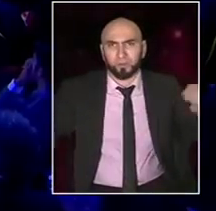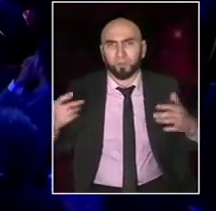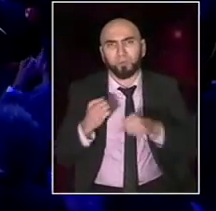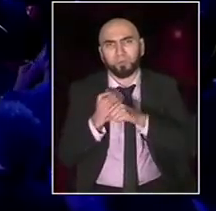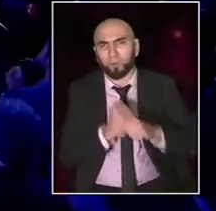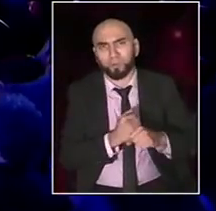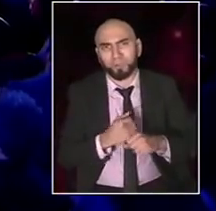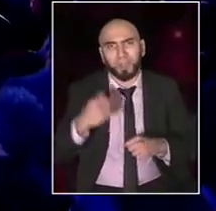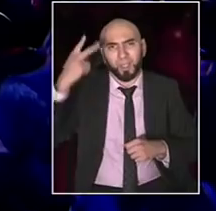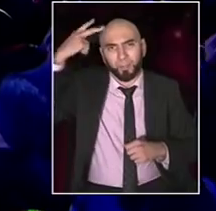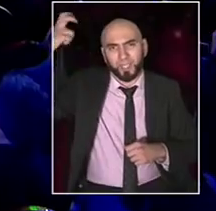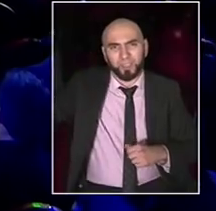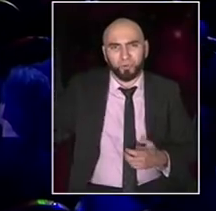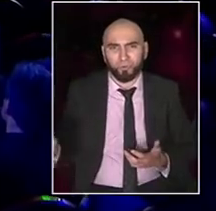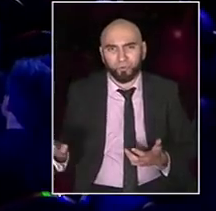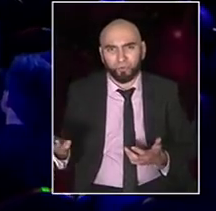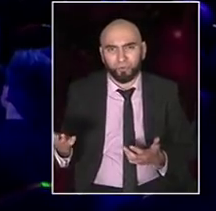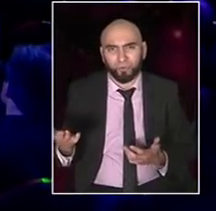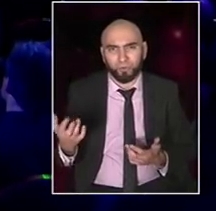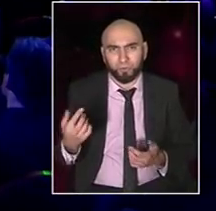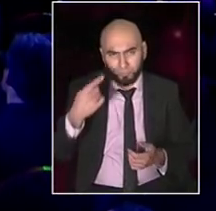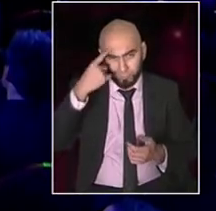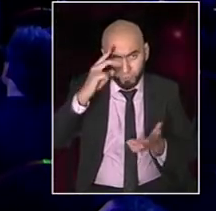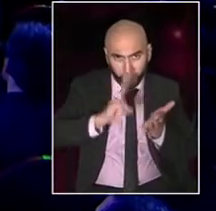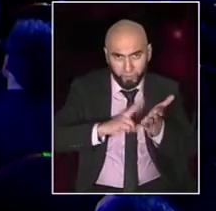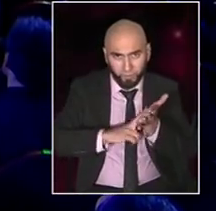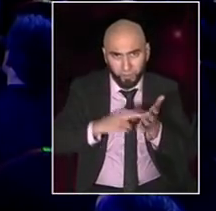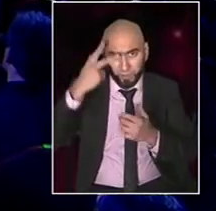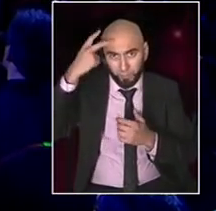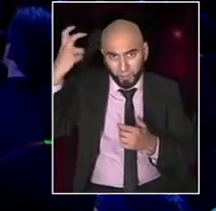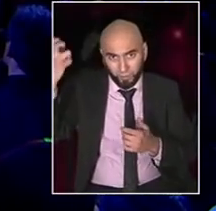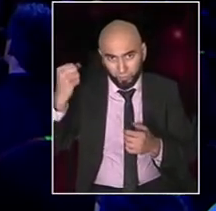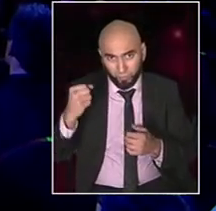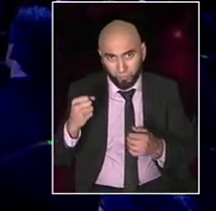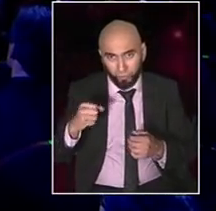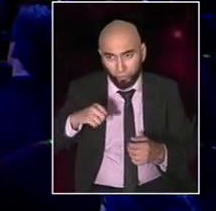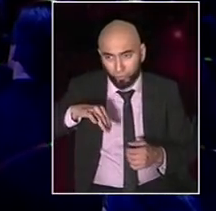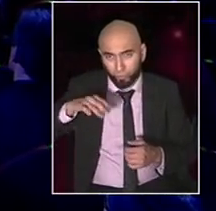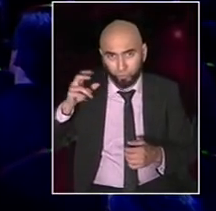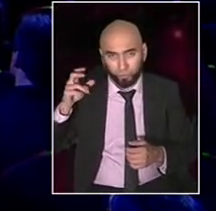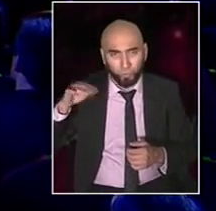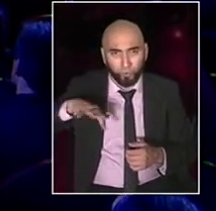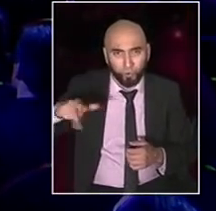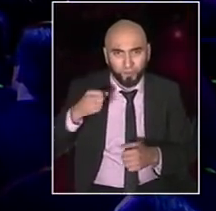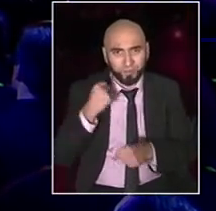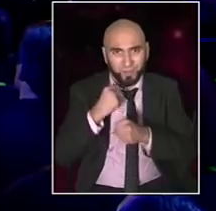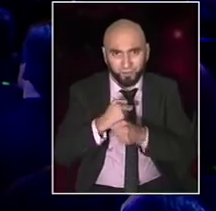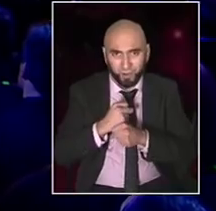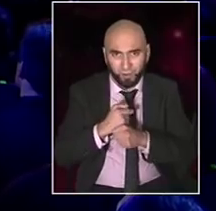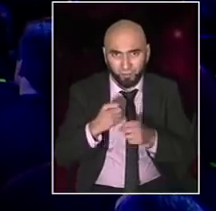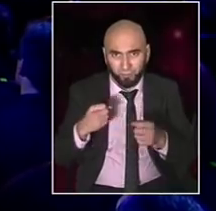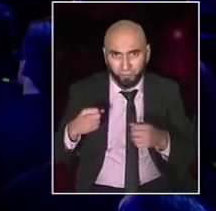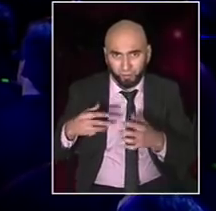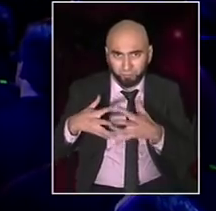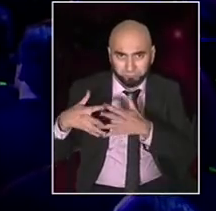mexicanos. ¿Pero de verdad creemos que son los mexicanos que le van a quitar el trabajo a los americanos? Yo creo que